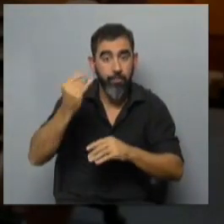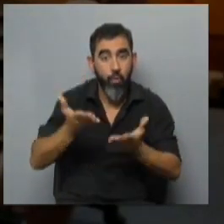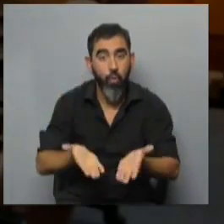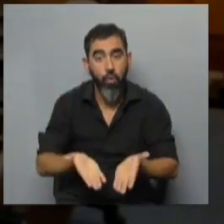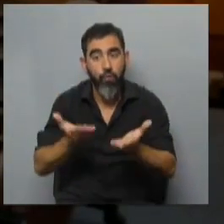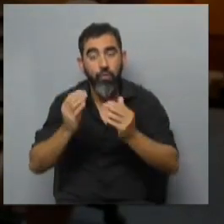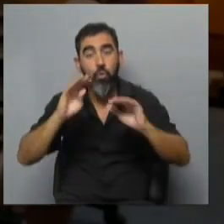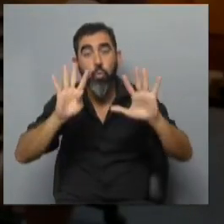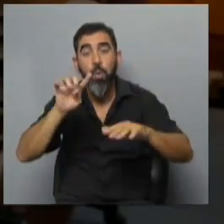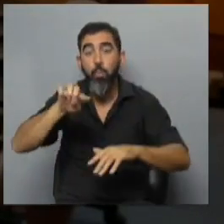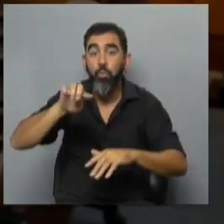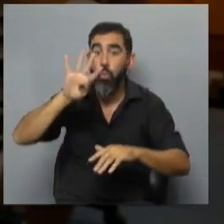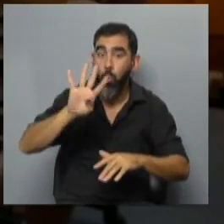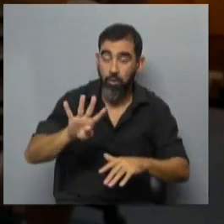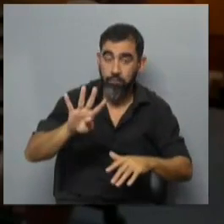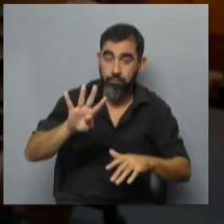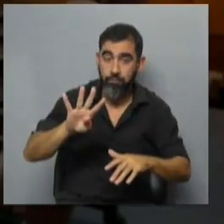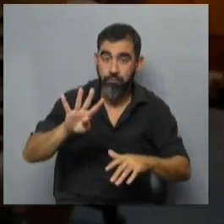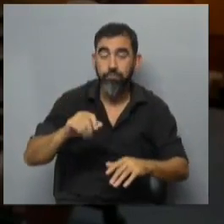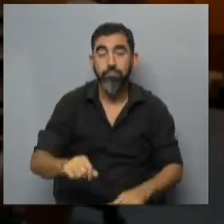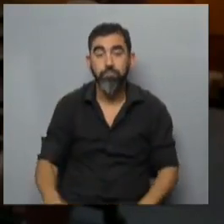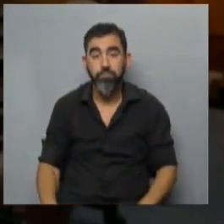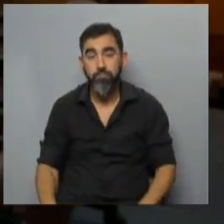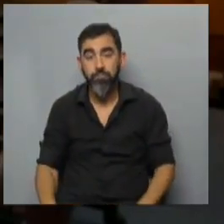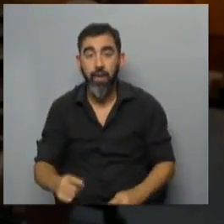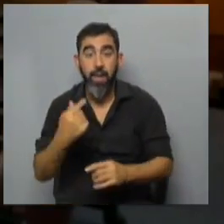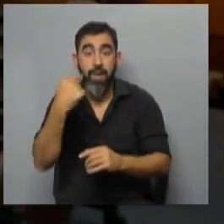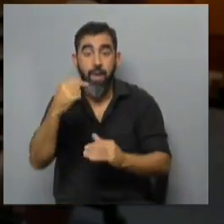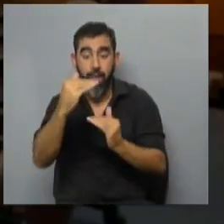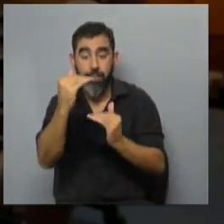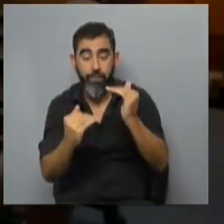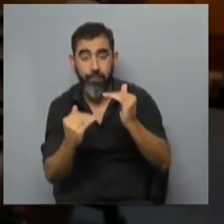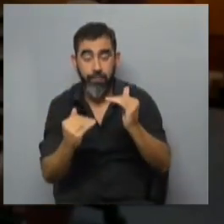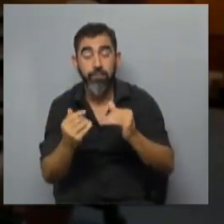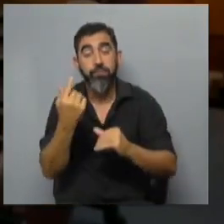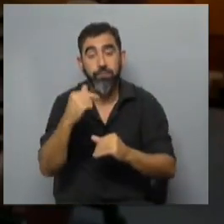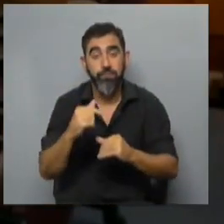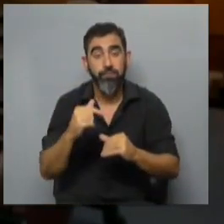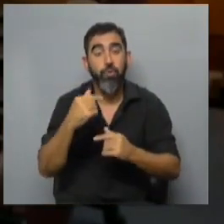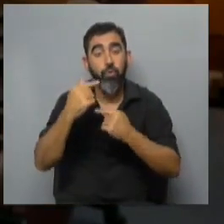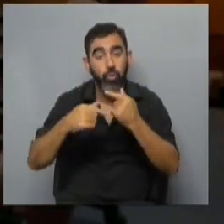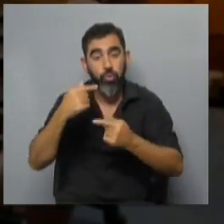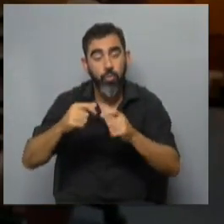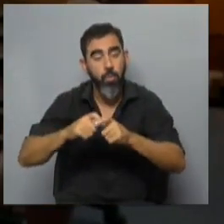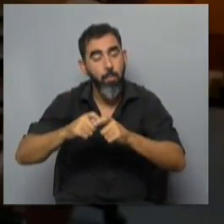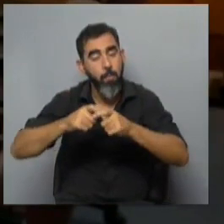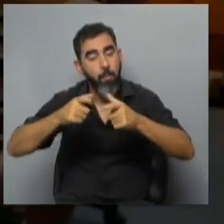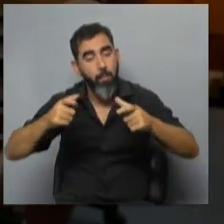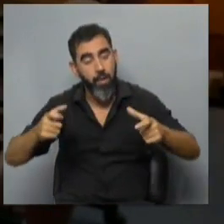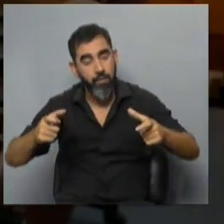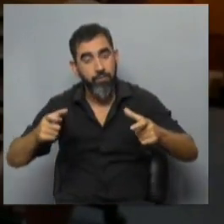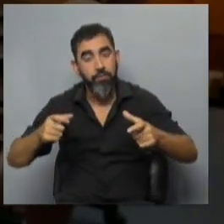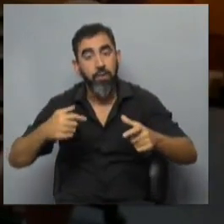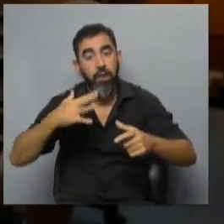está en el 94 es una tasa que en términos reales es negativa está por abajo de la inflación entonces seguimos siendo expansivos y bueno